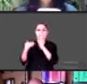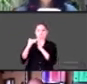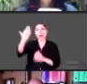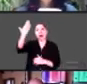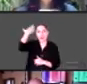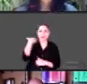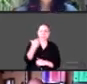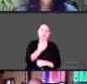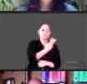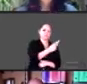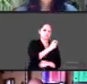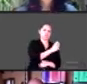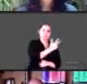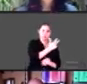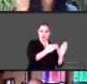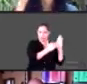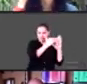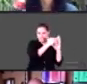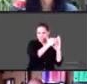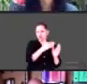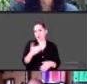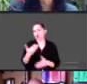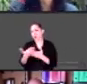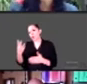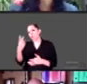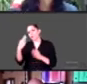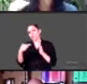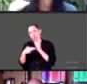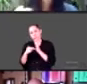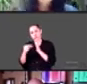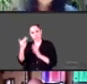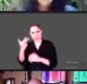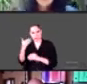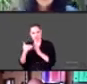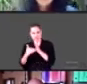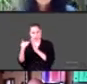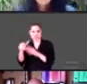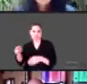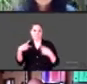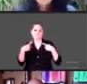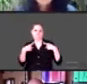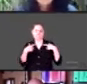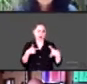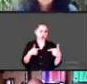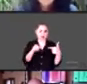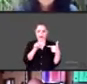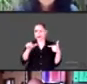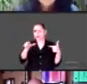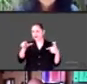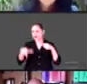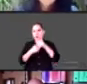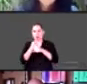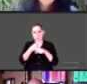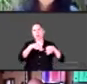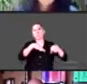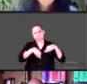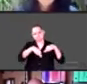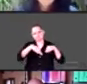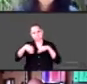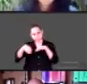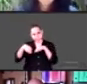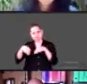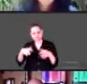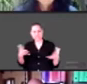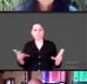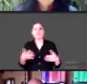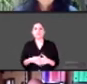de personas, de adolescentes de 12 a 17 años que trabajan. Esto había un promedio importante,